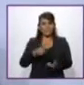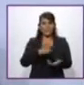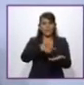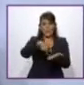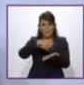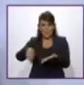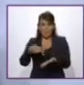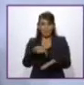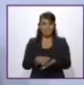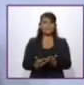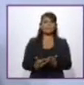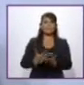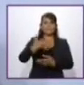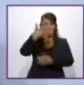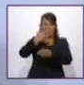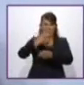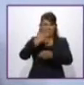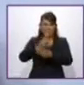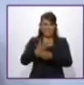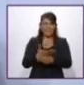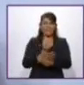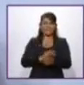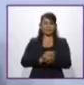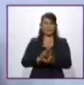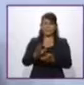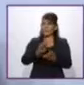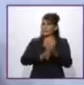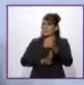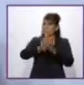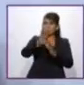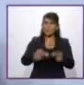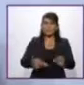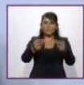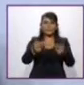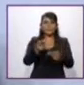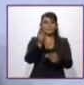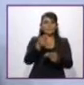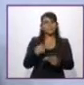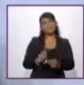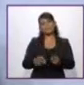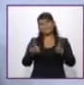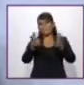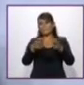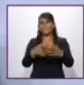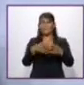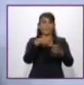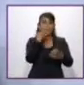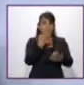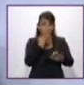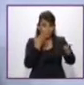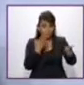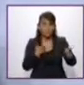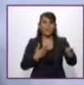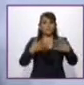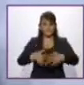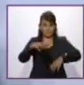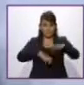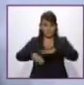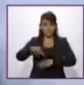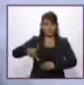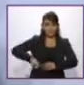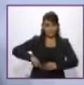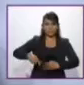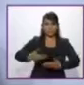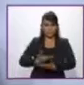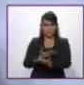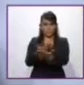andar la quinta turbina. Esto es en el apoyo la academia, la empresa, el gobierno, la sociedad